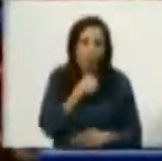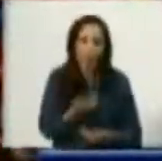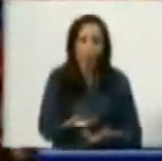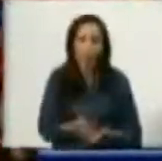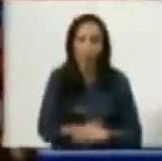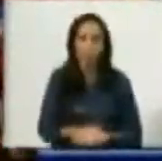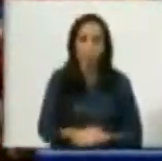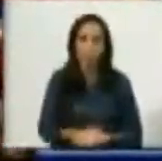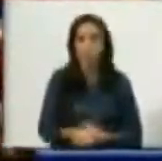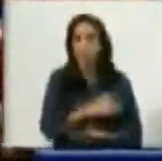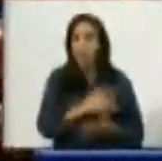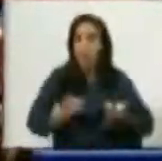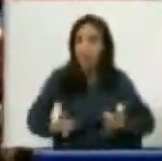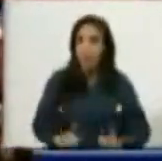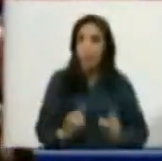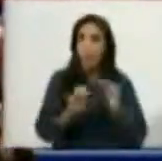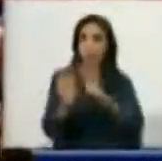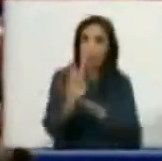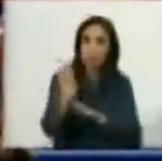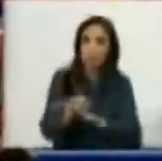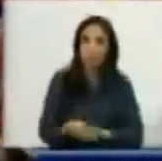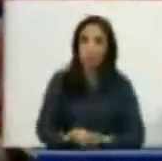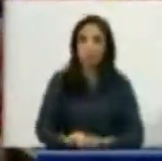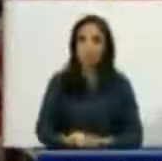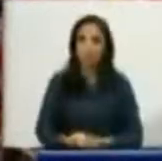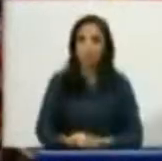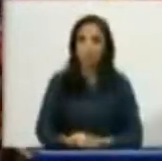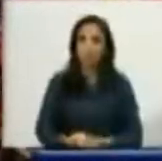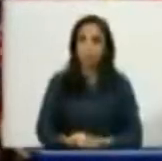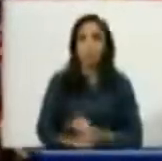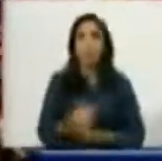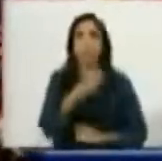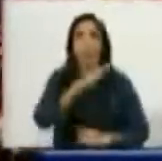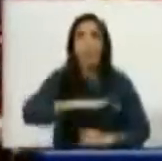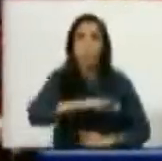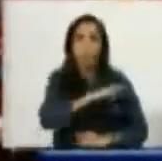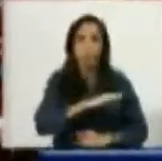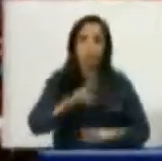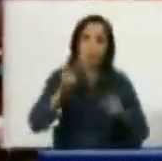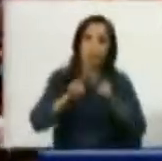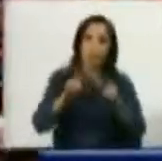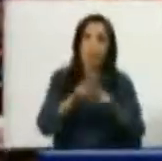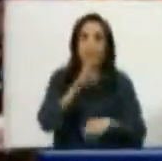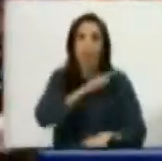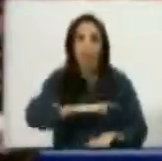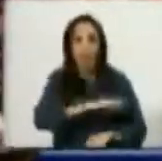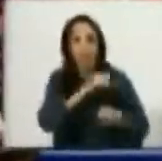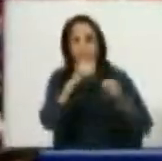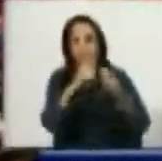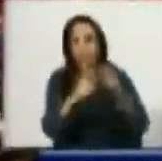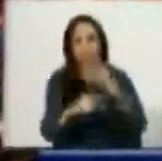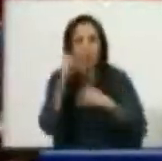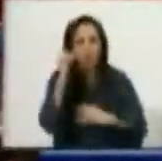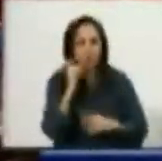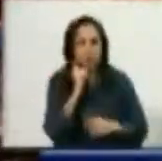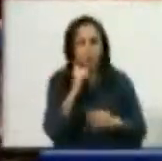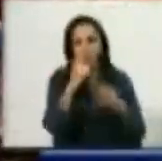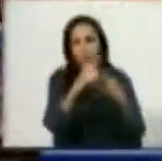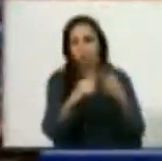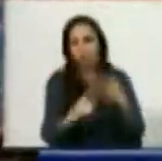hijo de Venezuela la misión vivienda la misión riva la misión sucre